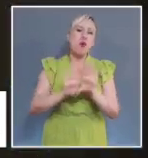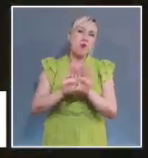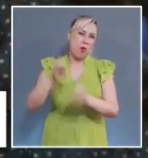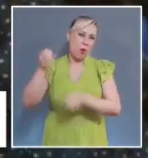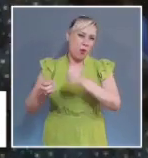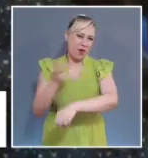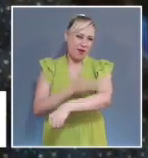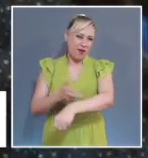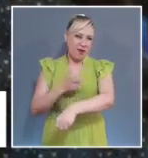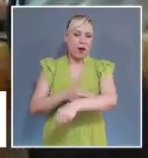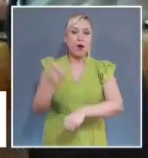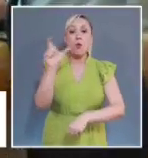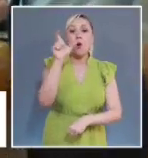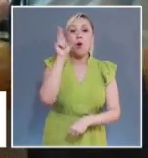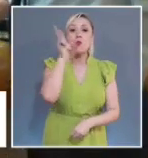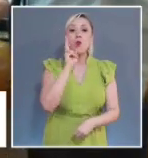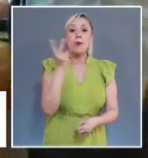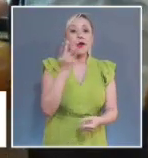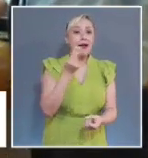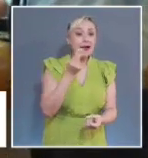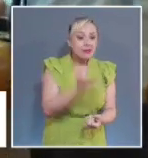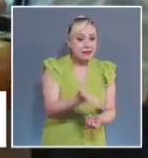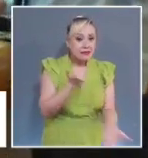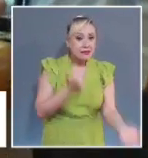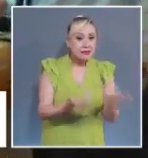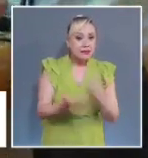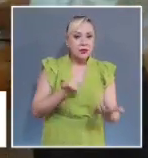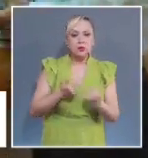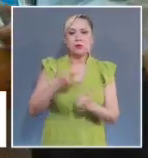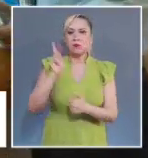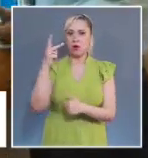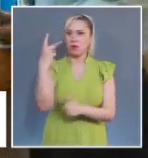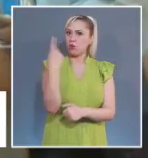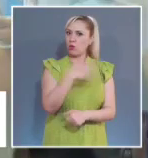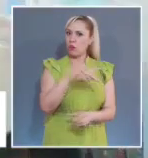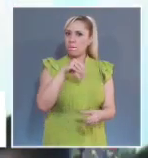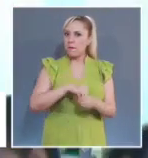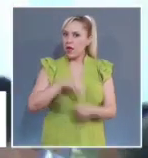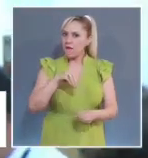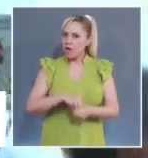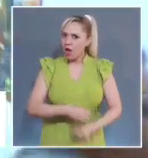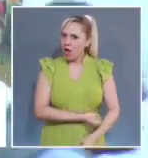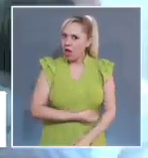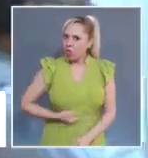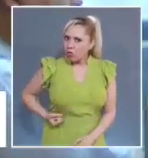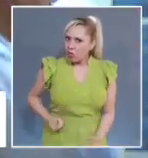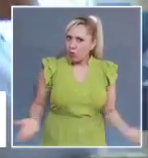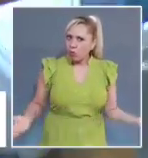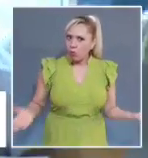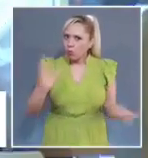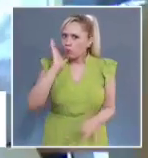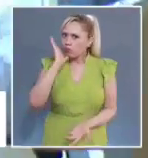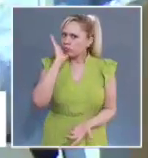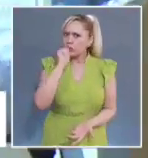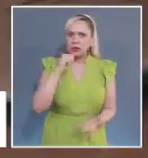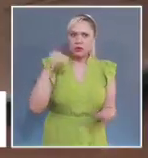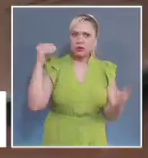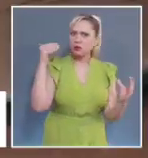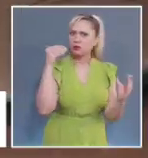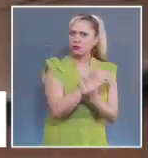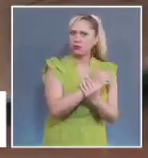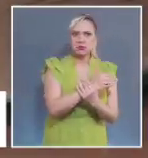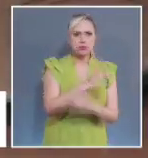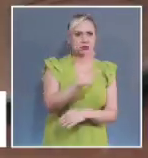trata de un hecho que afecta su privacidad y su incorporación al auto de apertura a juicio produce efectos